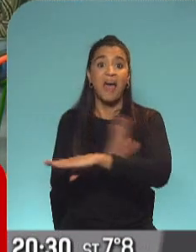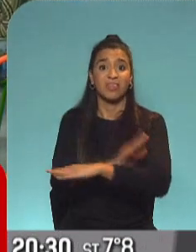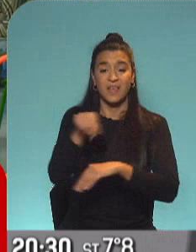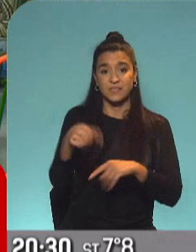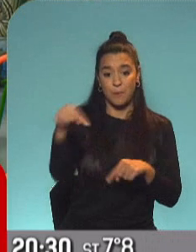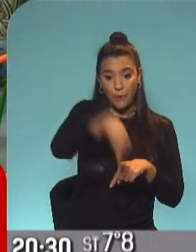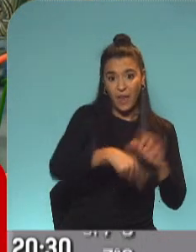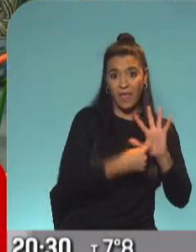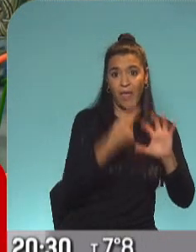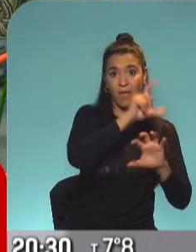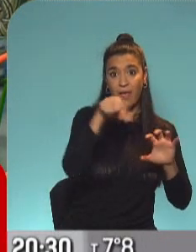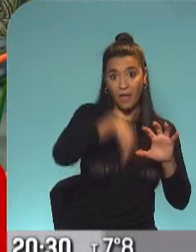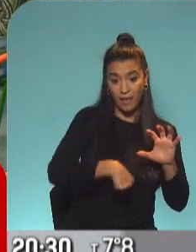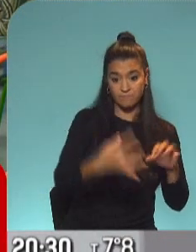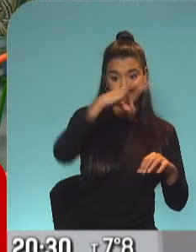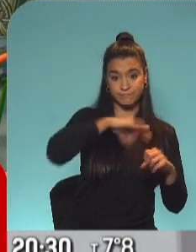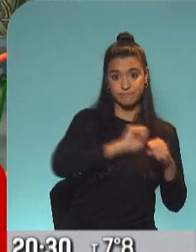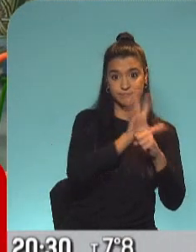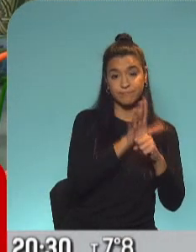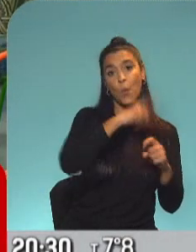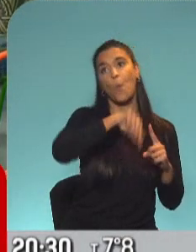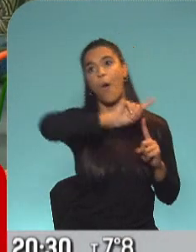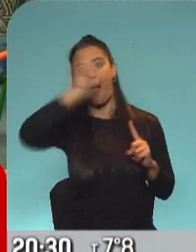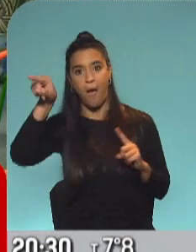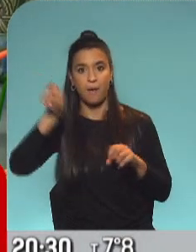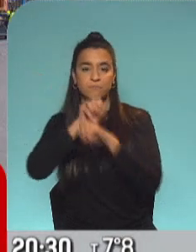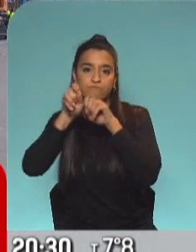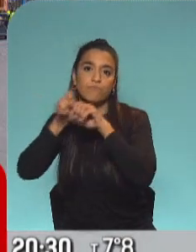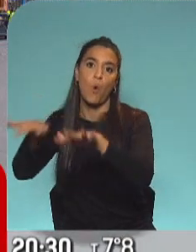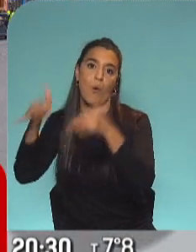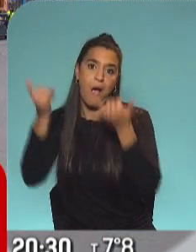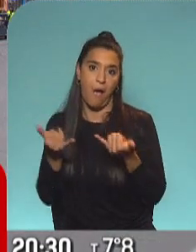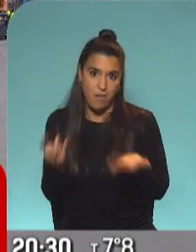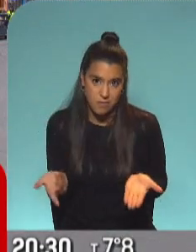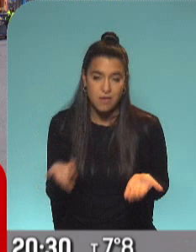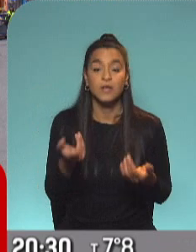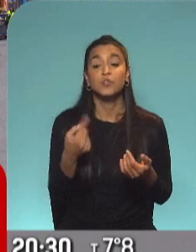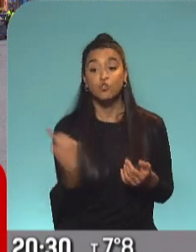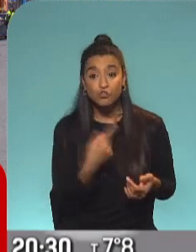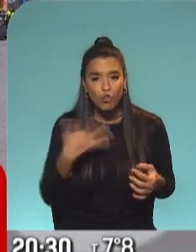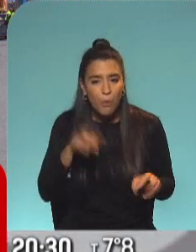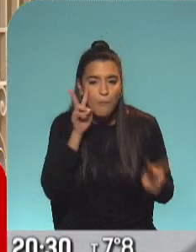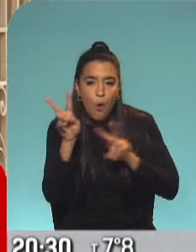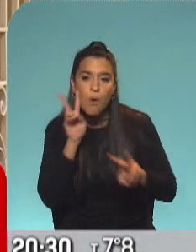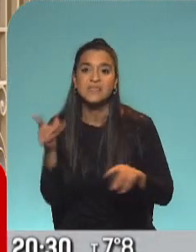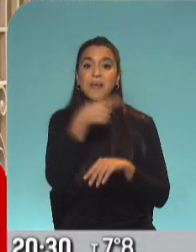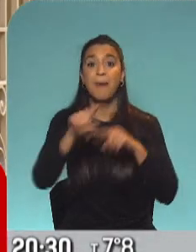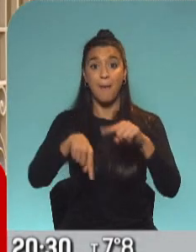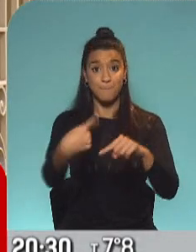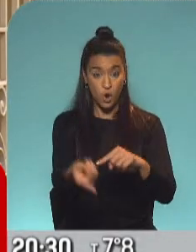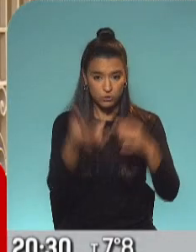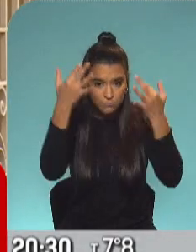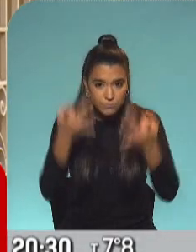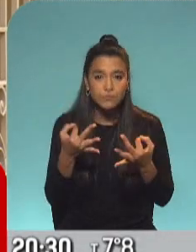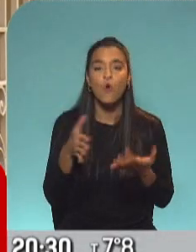y que se lleva el virus. Entonces, bueno, ahí la advertencia, pero me parece que también lo que tenemos que empezar a ver, porque ya la semana próxima vamos a entrar